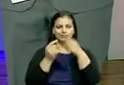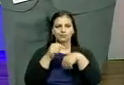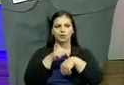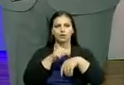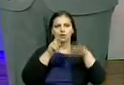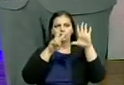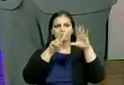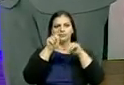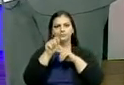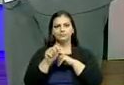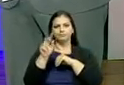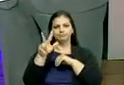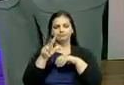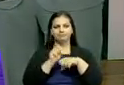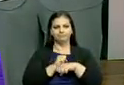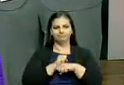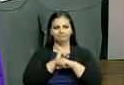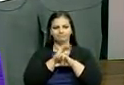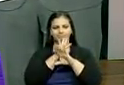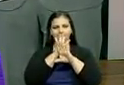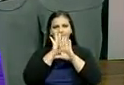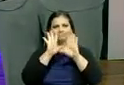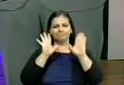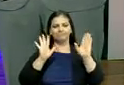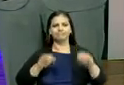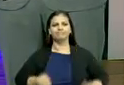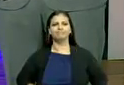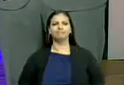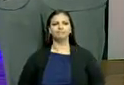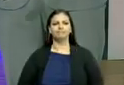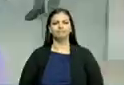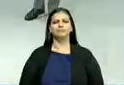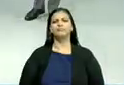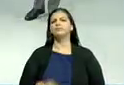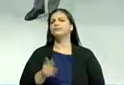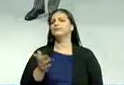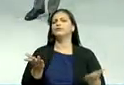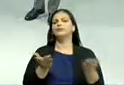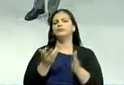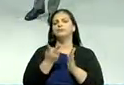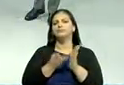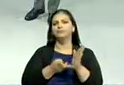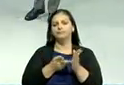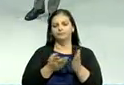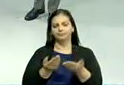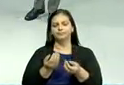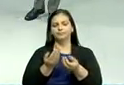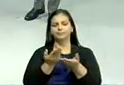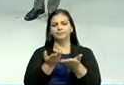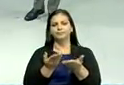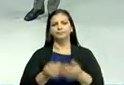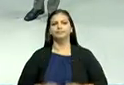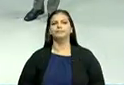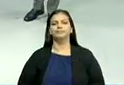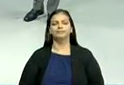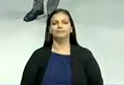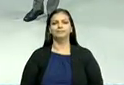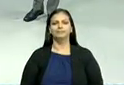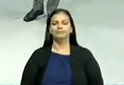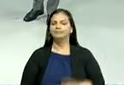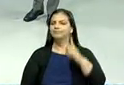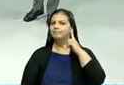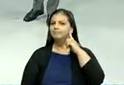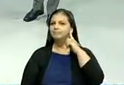y tres de la mañana acá en la ciudad de huelva veamos en qué punto de la ciudad se encuentra y que nos reporta adelante mi estimado jorge te escuchamos